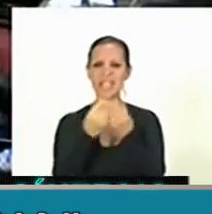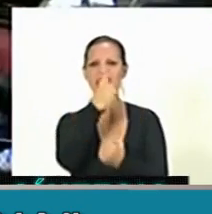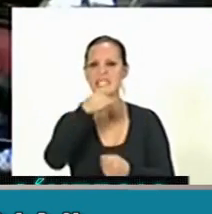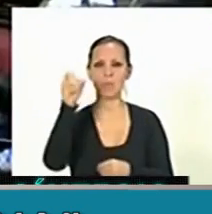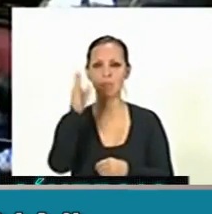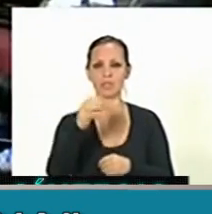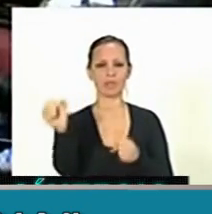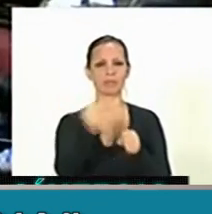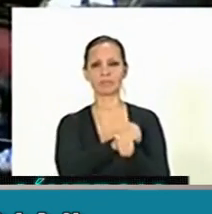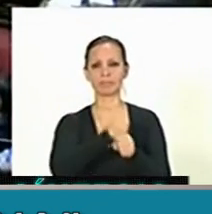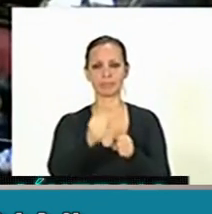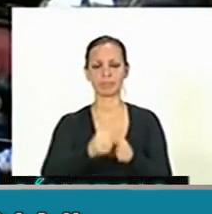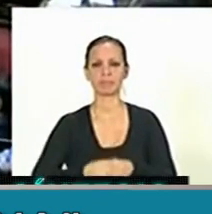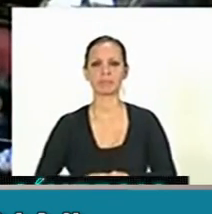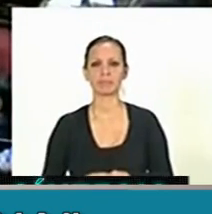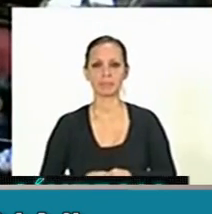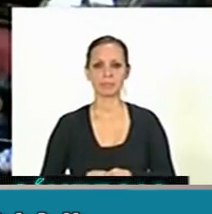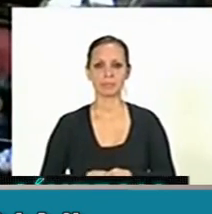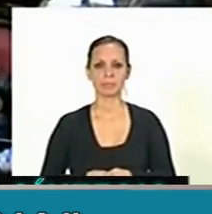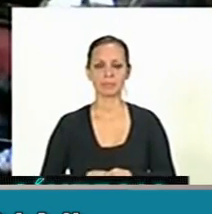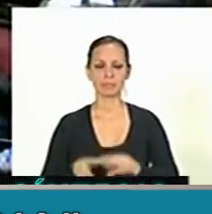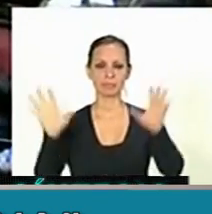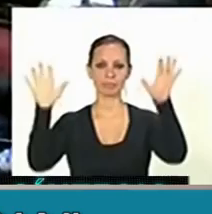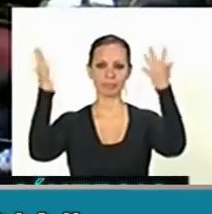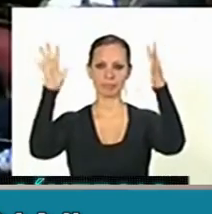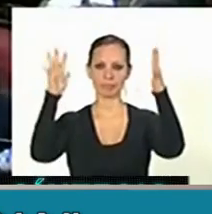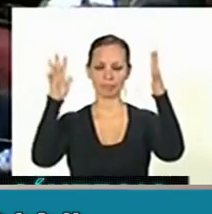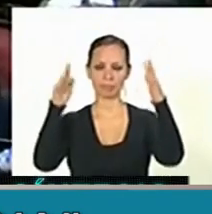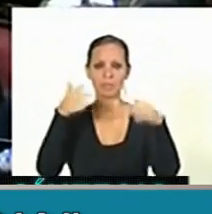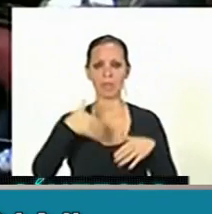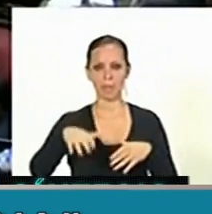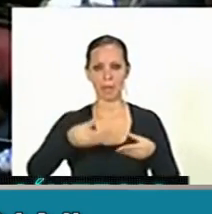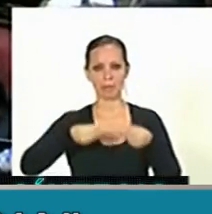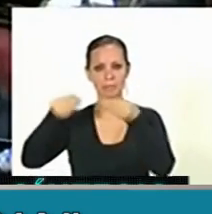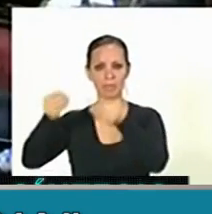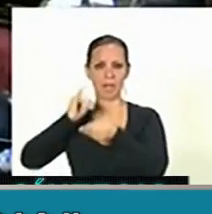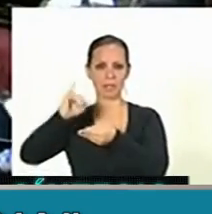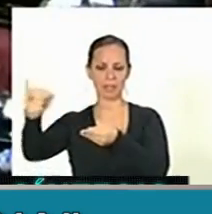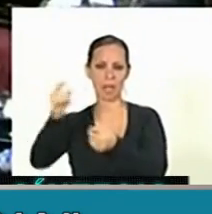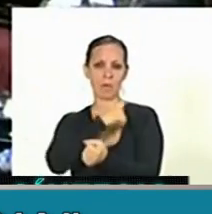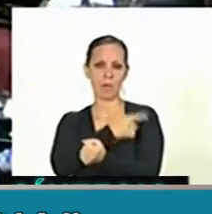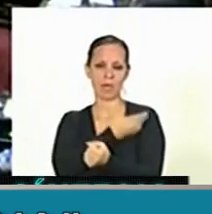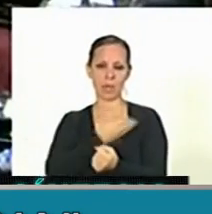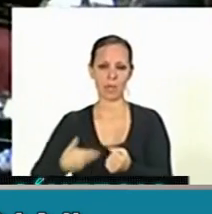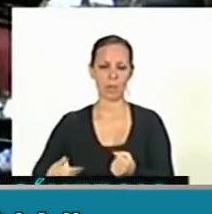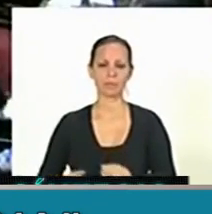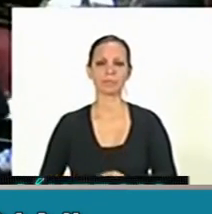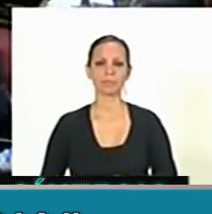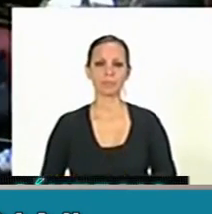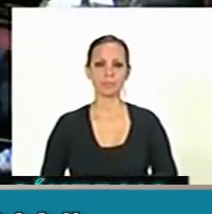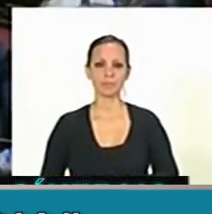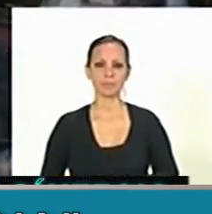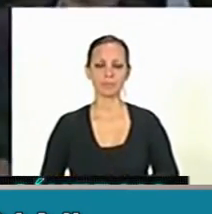Rendimiento laboral es muy poco, porque tienen que estar cada 3-4 veces a la semana con estos